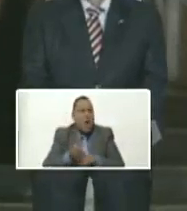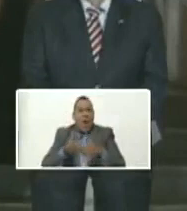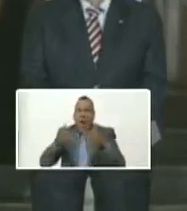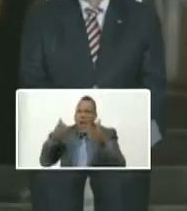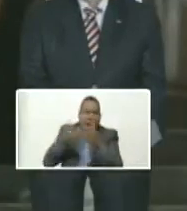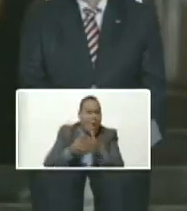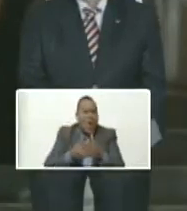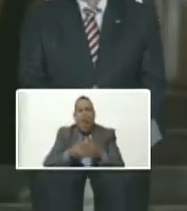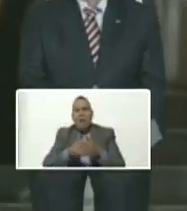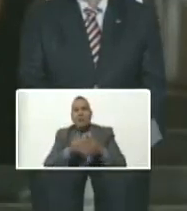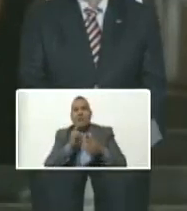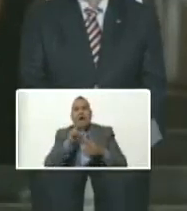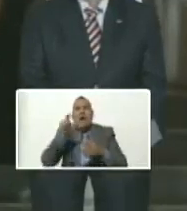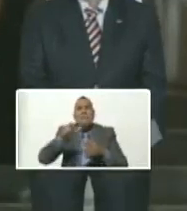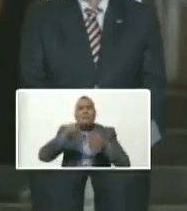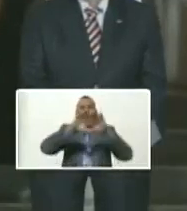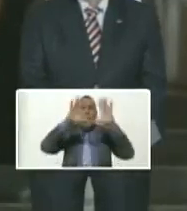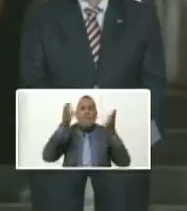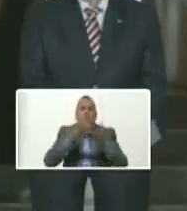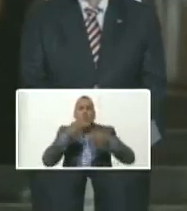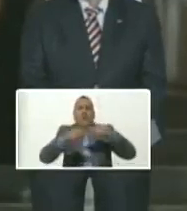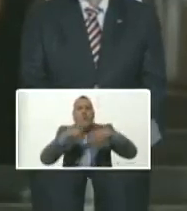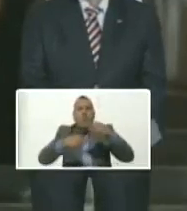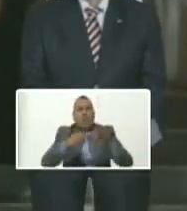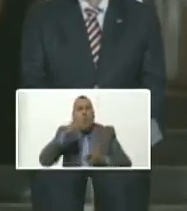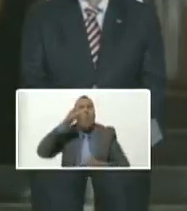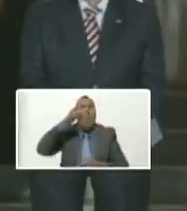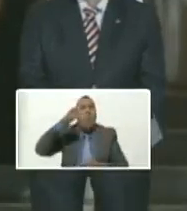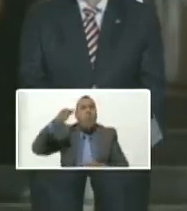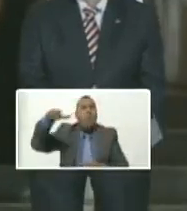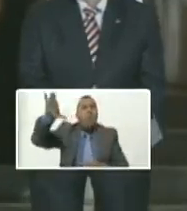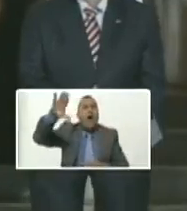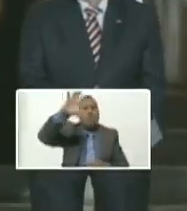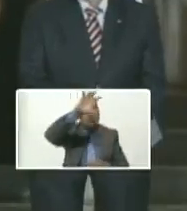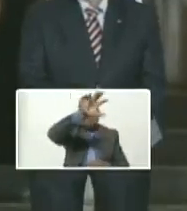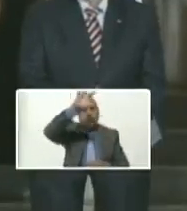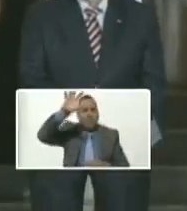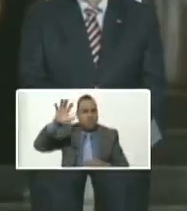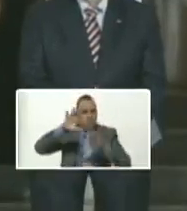a las revoluciones del mundo, a los pueblos del mundo.